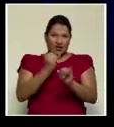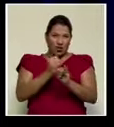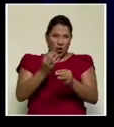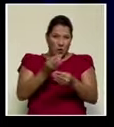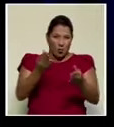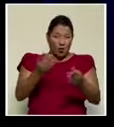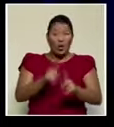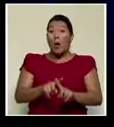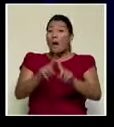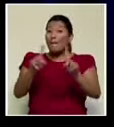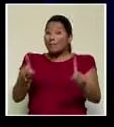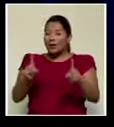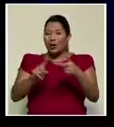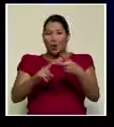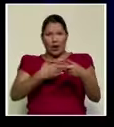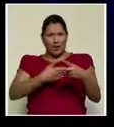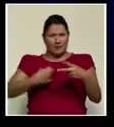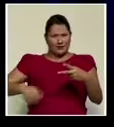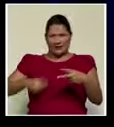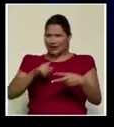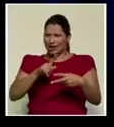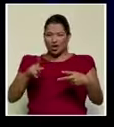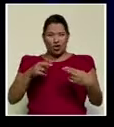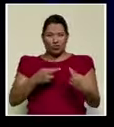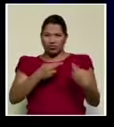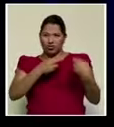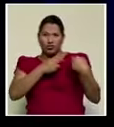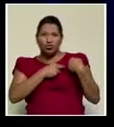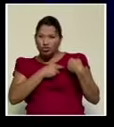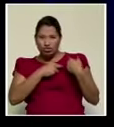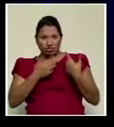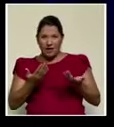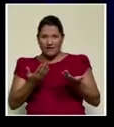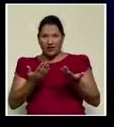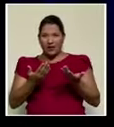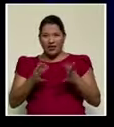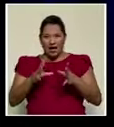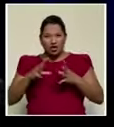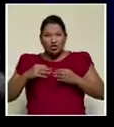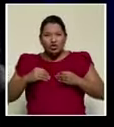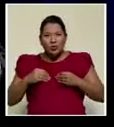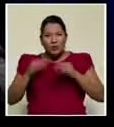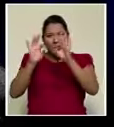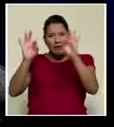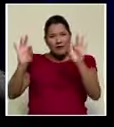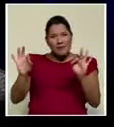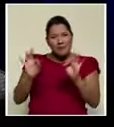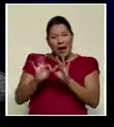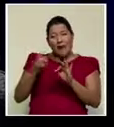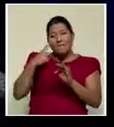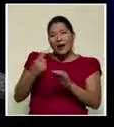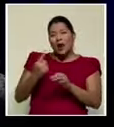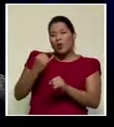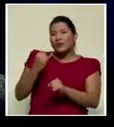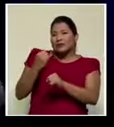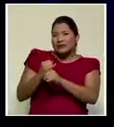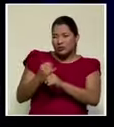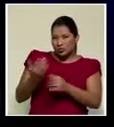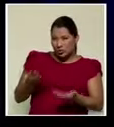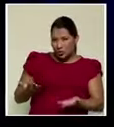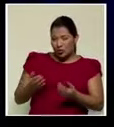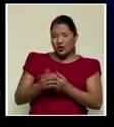corresponde a la figura del presidente llevar sobre sus espaldas, digamos, la credibilidad de un órgano completo. Hay mucho más robustez detrás del Tribunal Supremo de